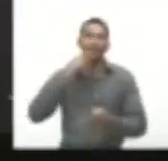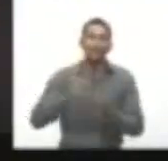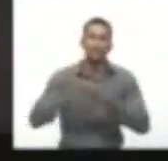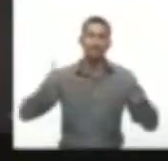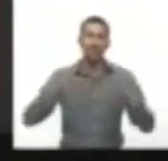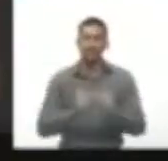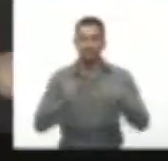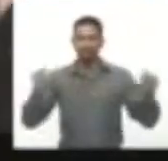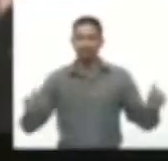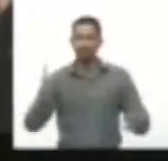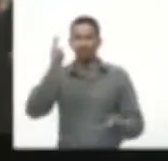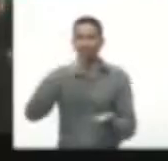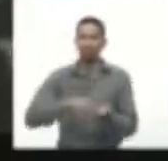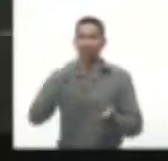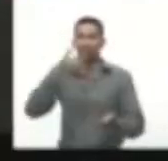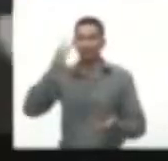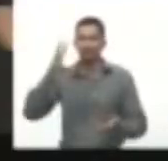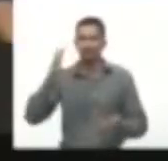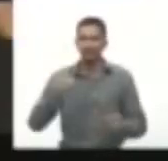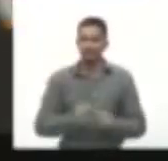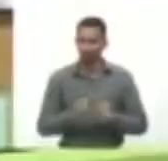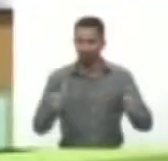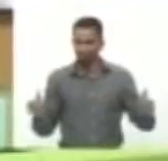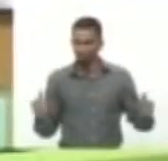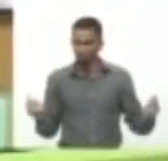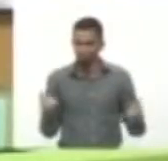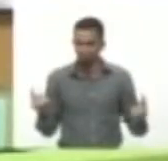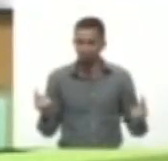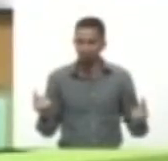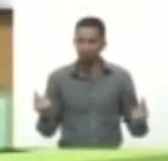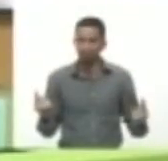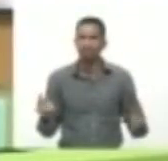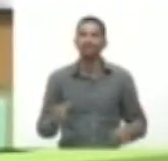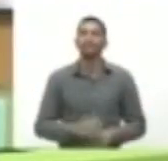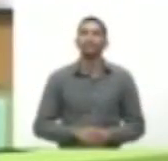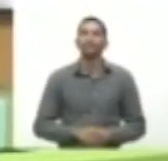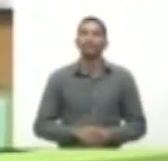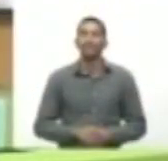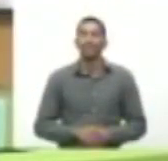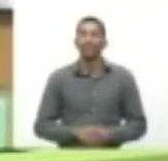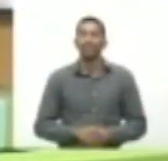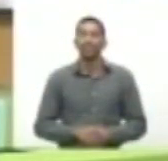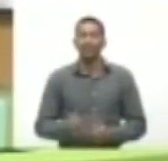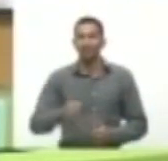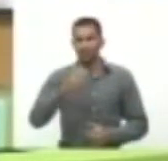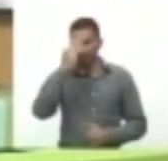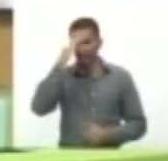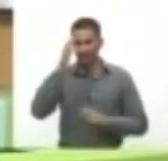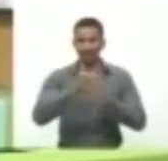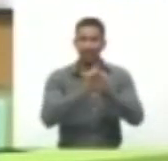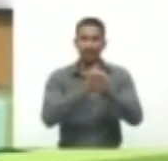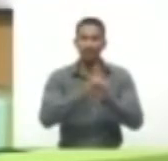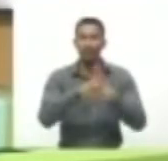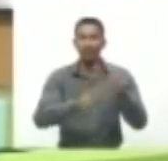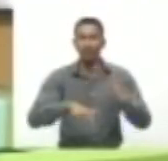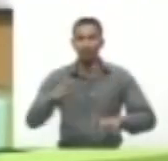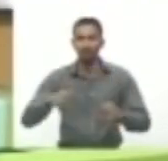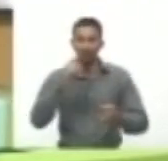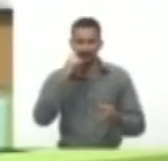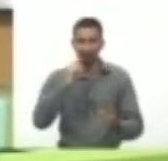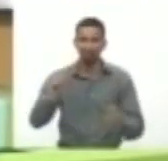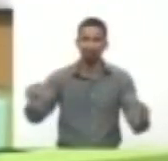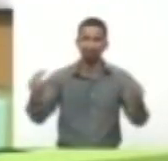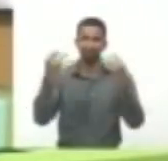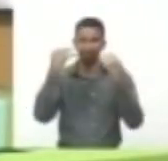2013 para darle prioridad a sus carreras como solistas. Muy bien, y enviamos hasta ahora un saludo muy especial a todas las personas que nos ven a través de